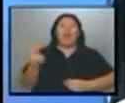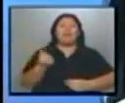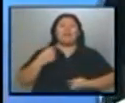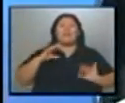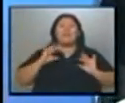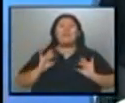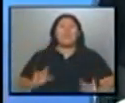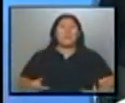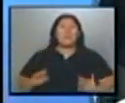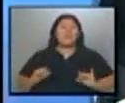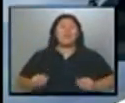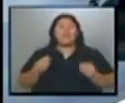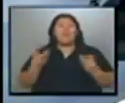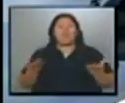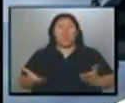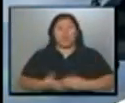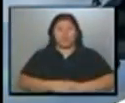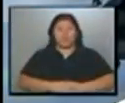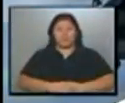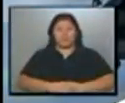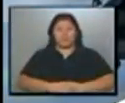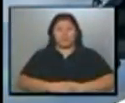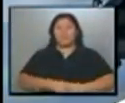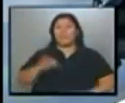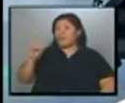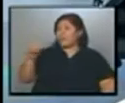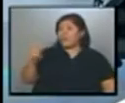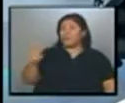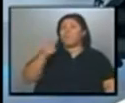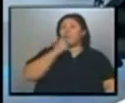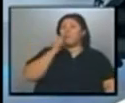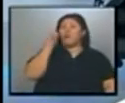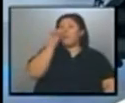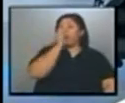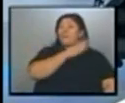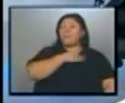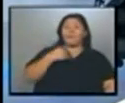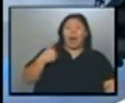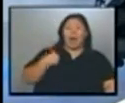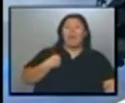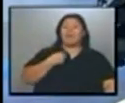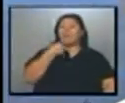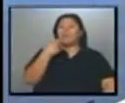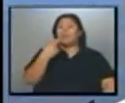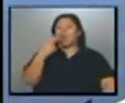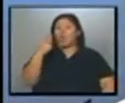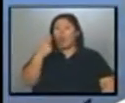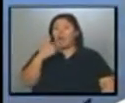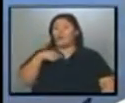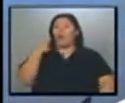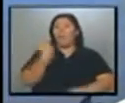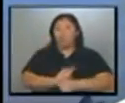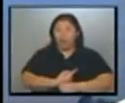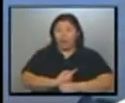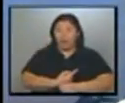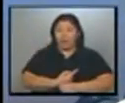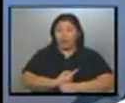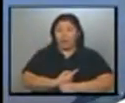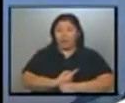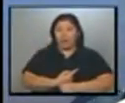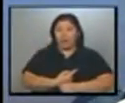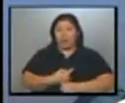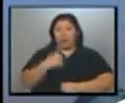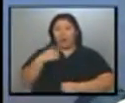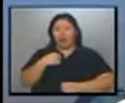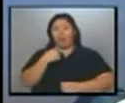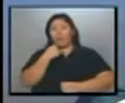consigan? Tan engorroso. Además le abre la puerta a esos padres que les está costando mucho. Leen esta nota y dicen, pero ¿cómo? ¿Se puede por izquierda? O